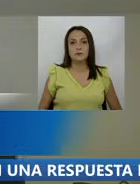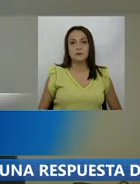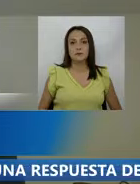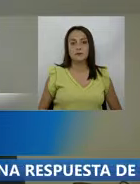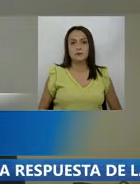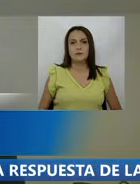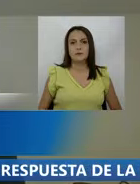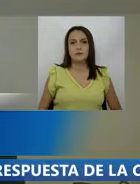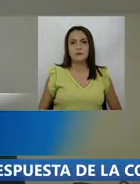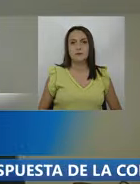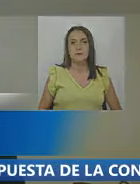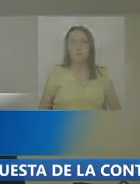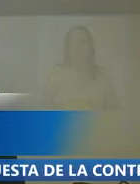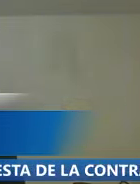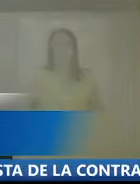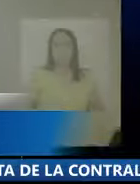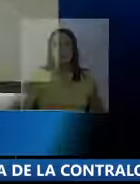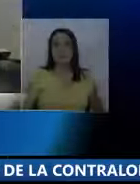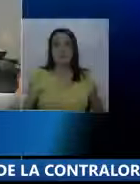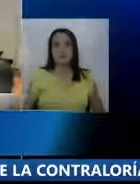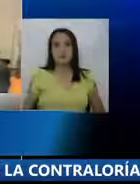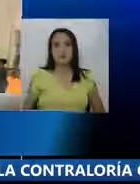matizarla porque